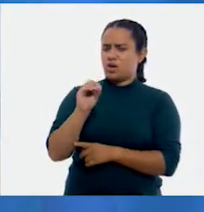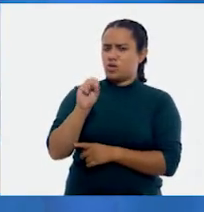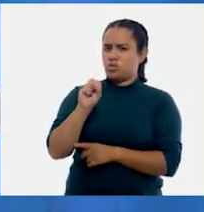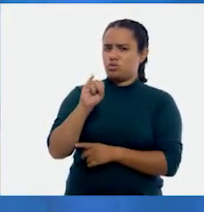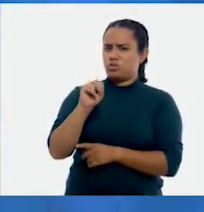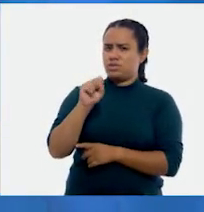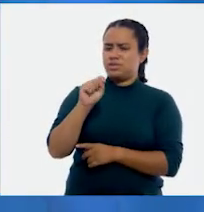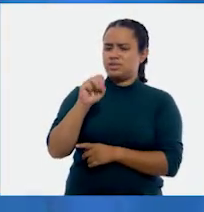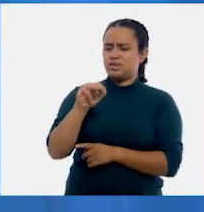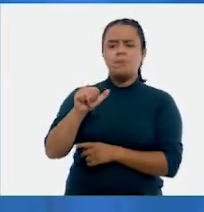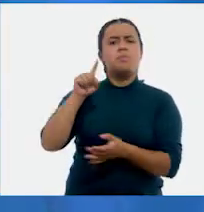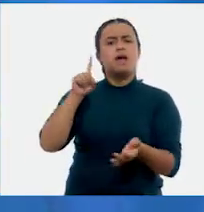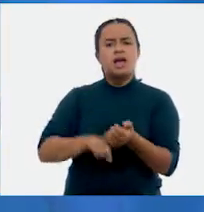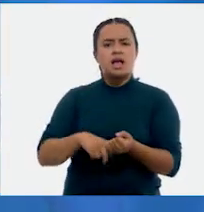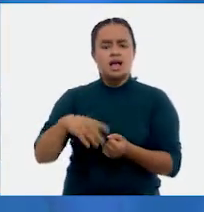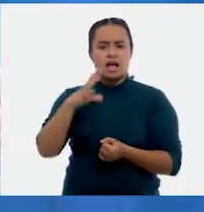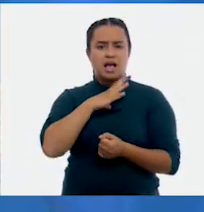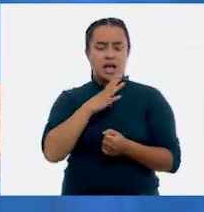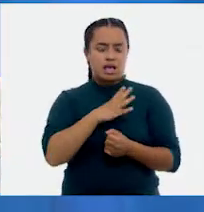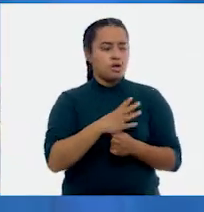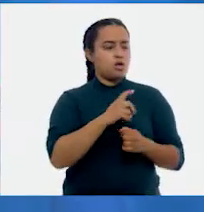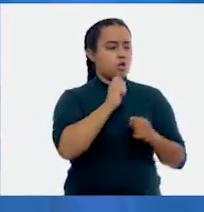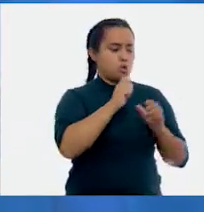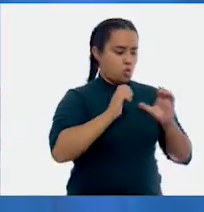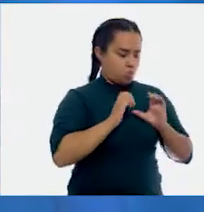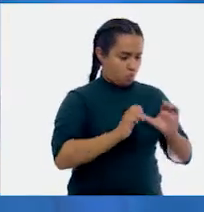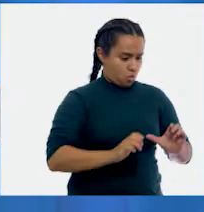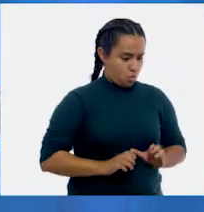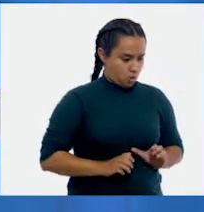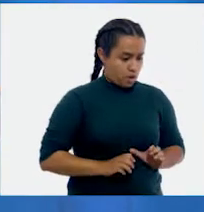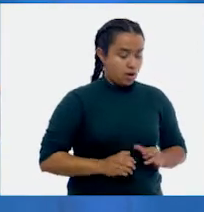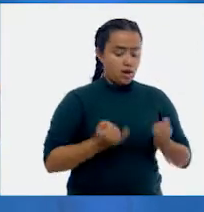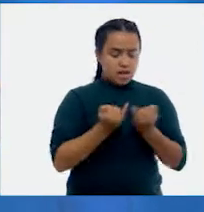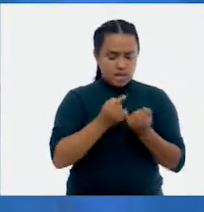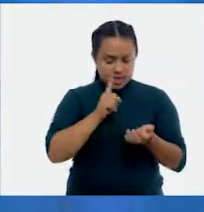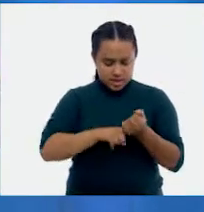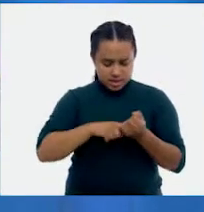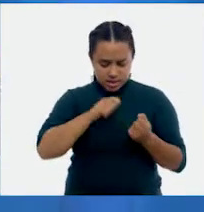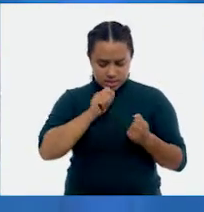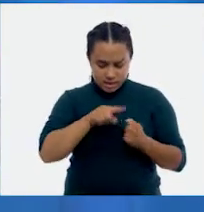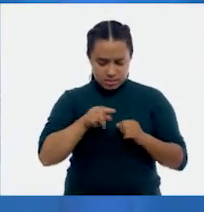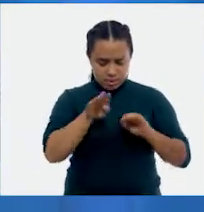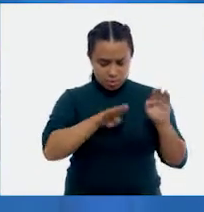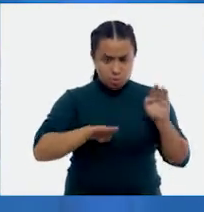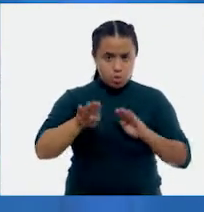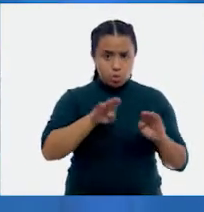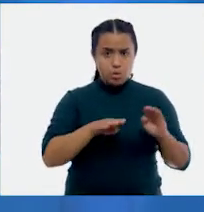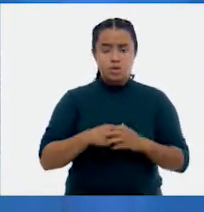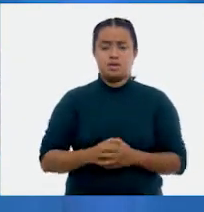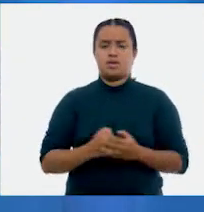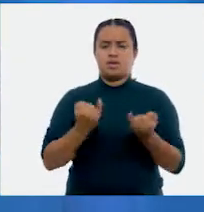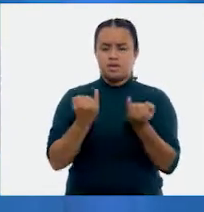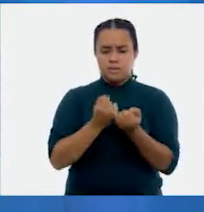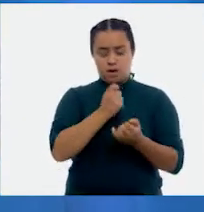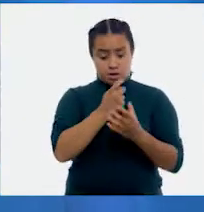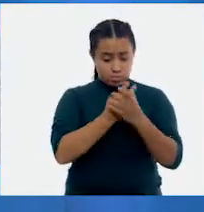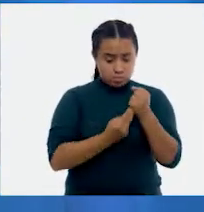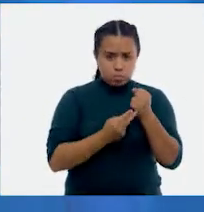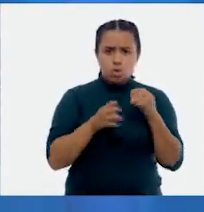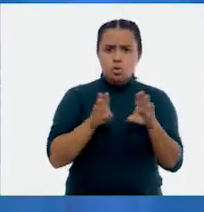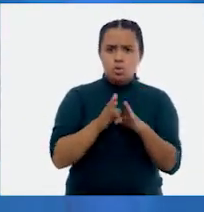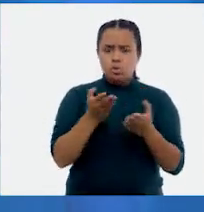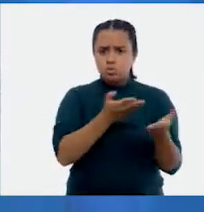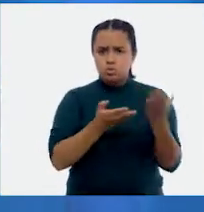están conformados tanto por factores físicos como biológicos y las interacciones que entre ellos se